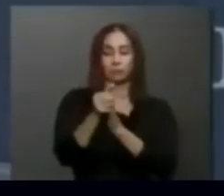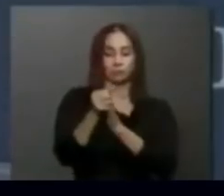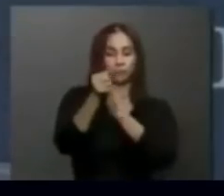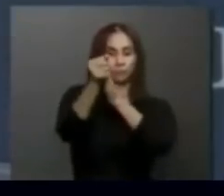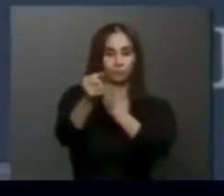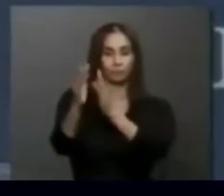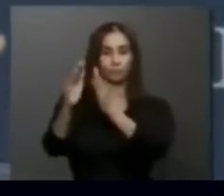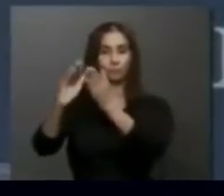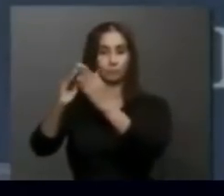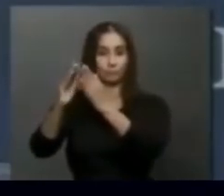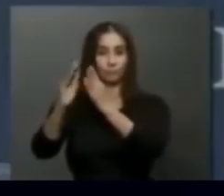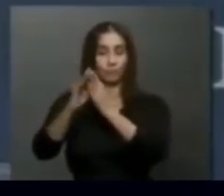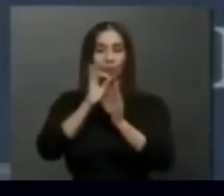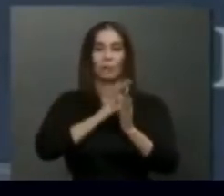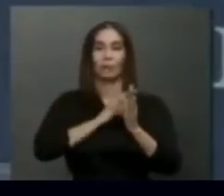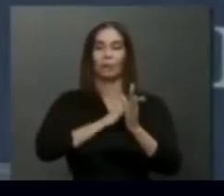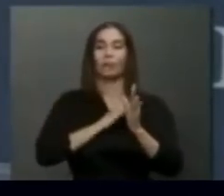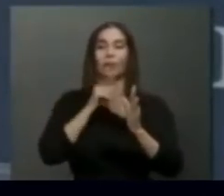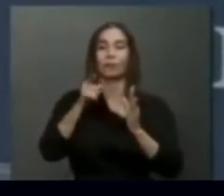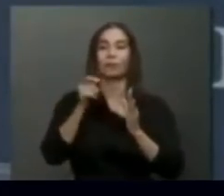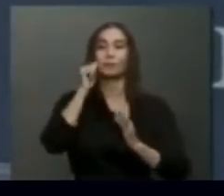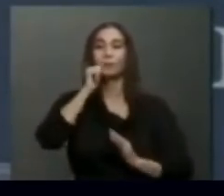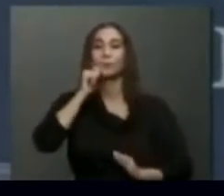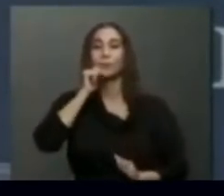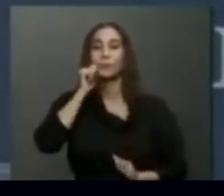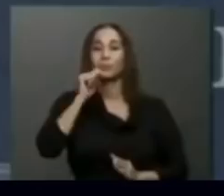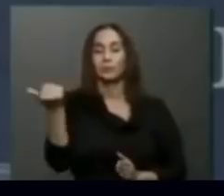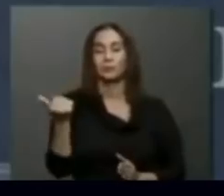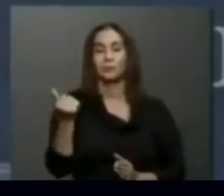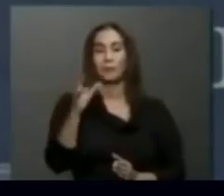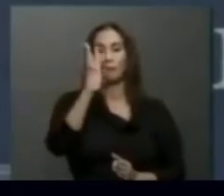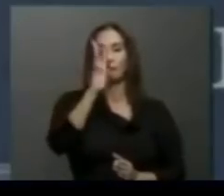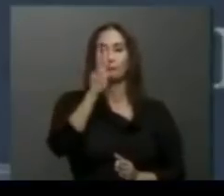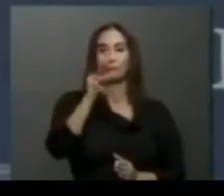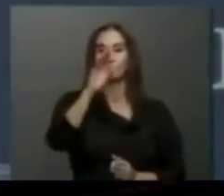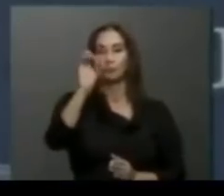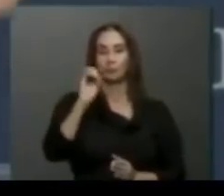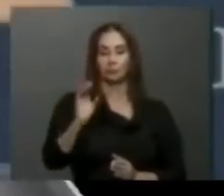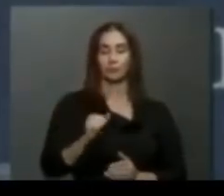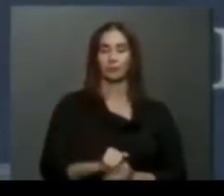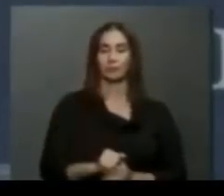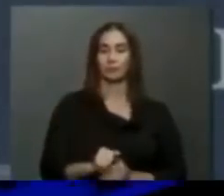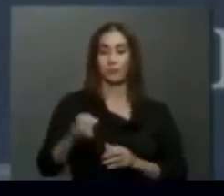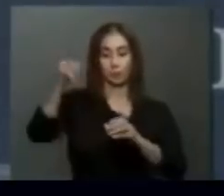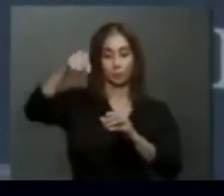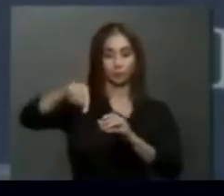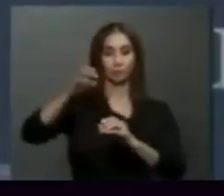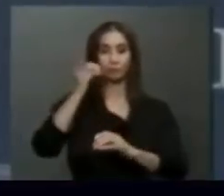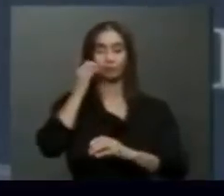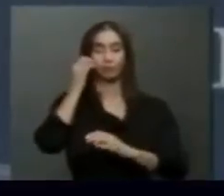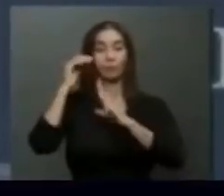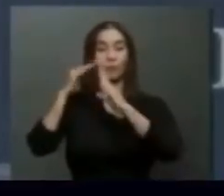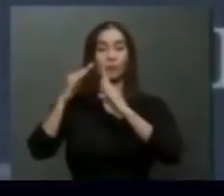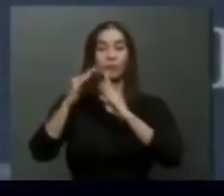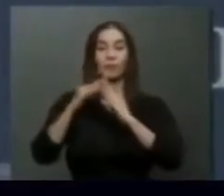hogares que son beneficiarios de Supérate son mujeres. Imagínense, el 62%. Pero dentro de estos hogares